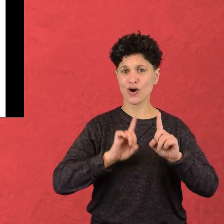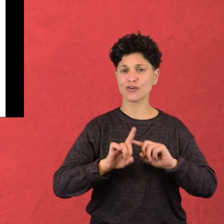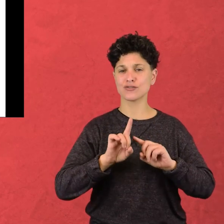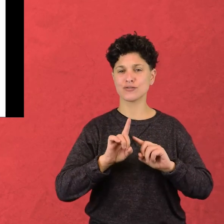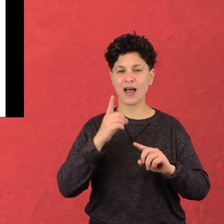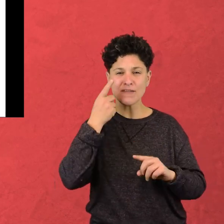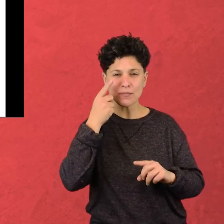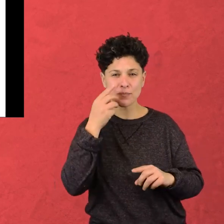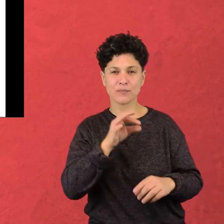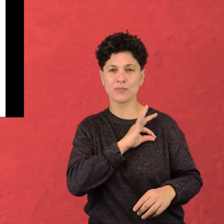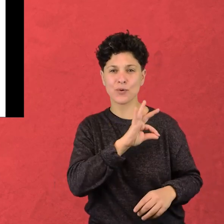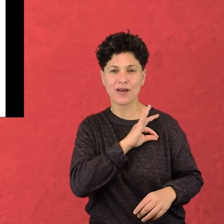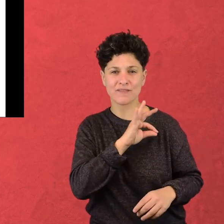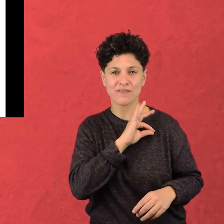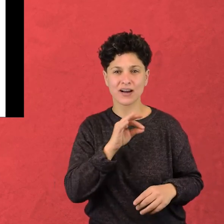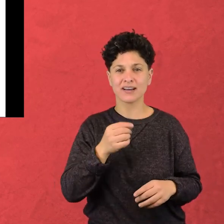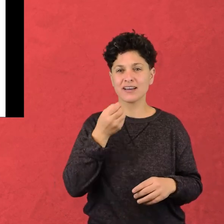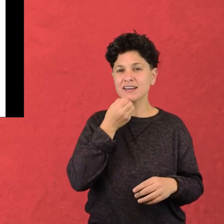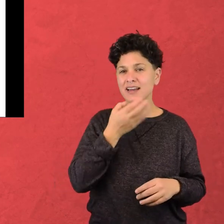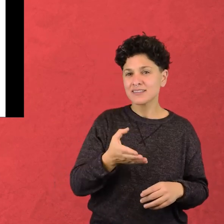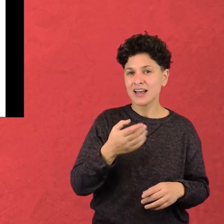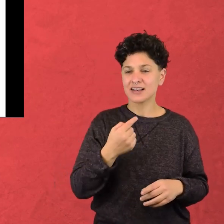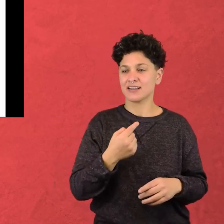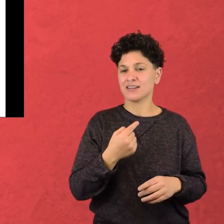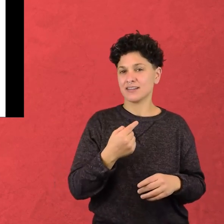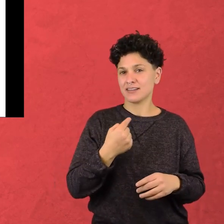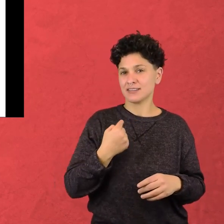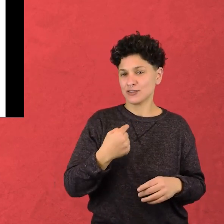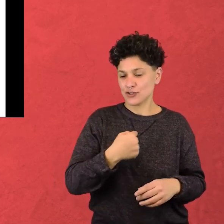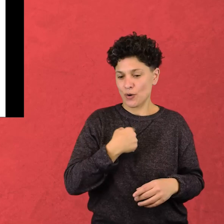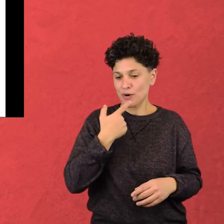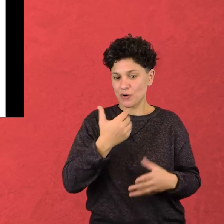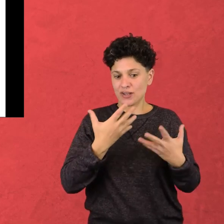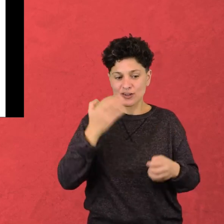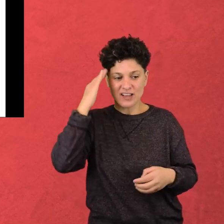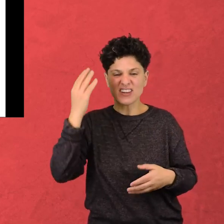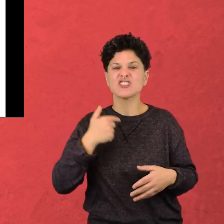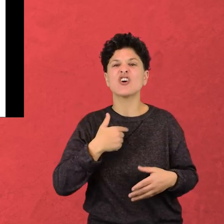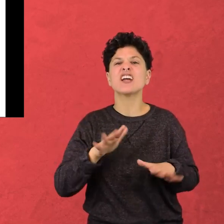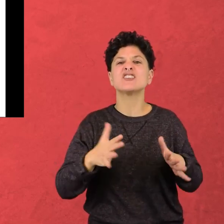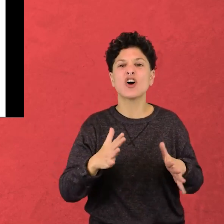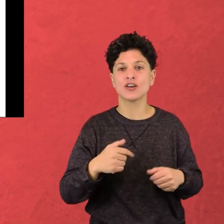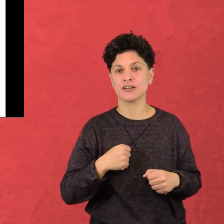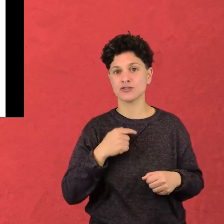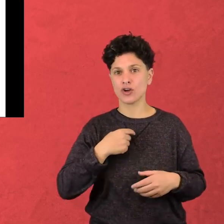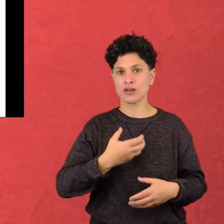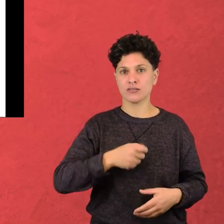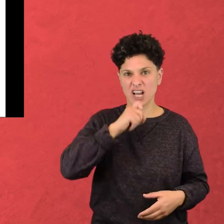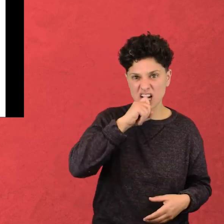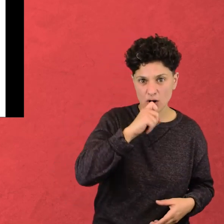De hecho, hay test en internet donde ustedes pueden buscar su tipo de temperamento y dice que podemos